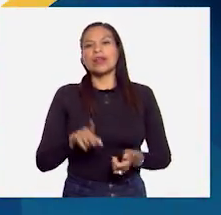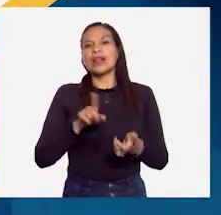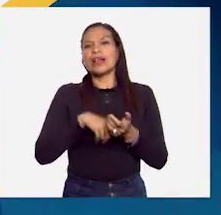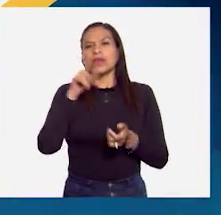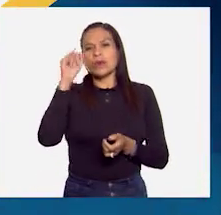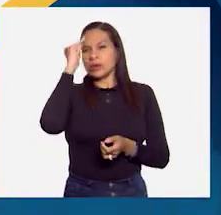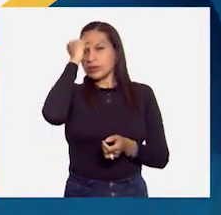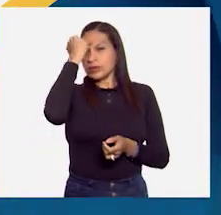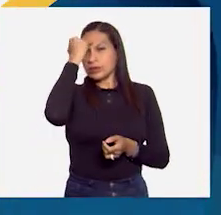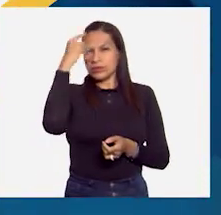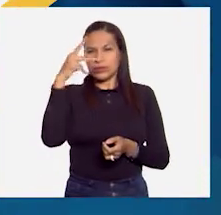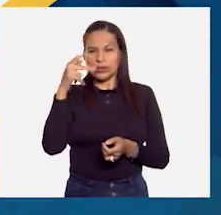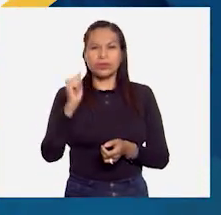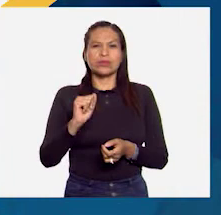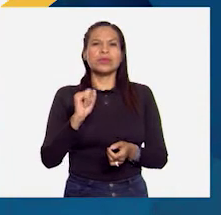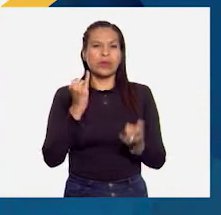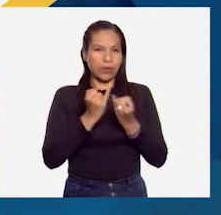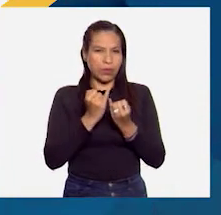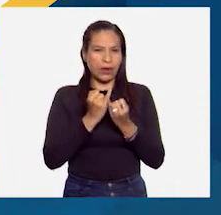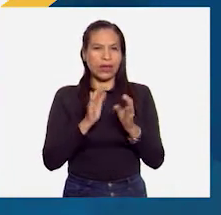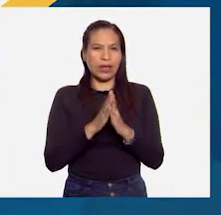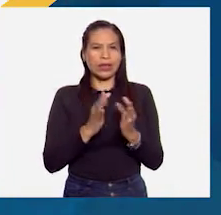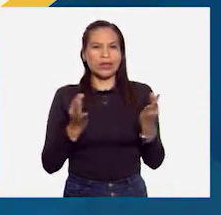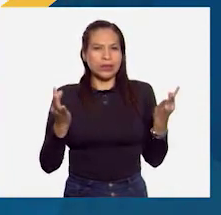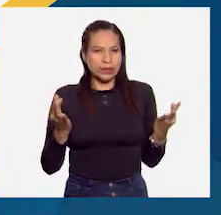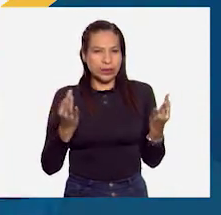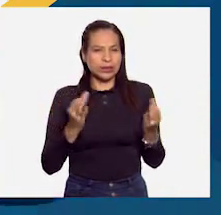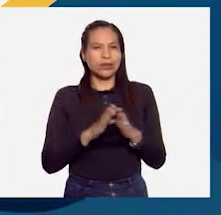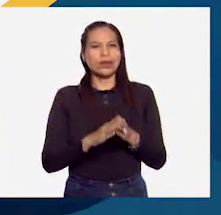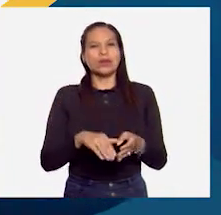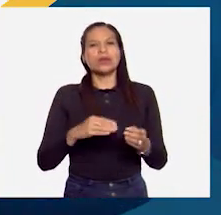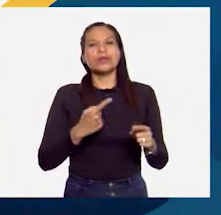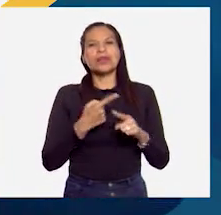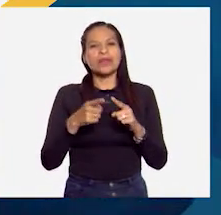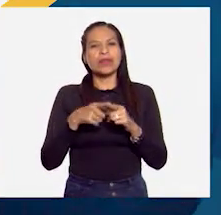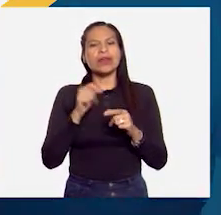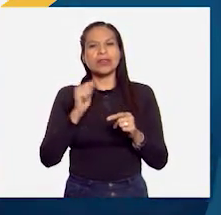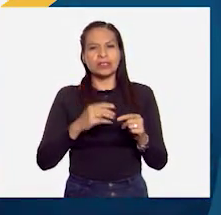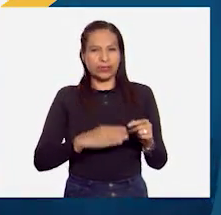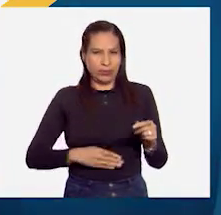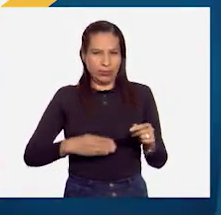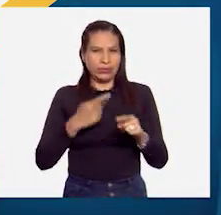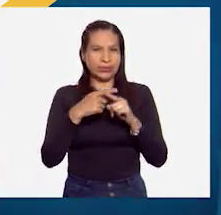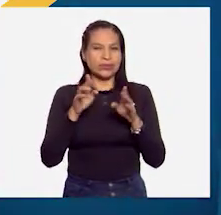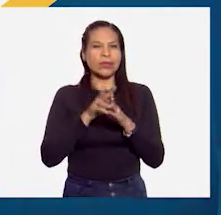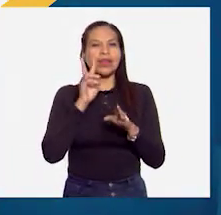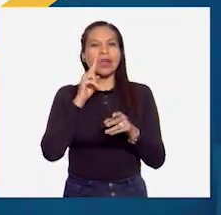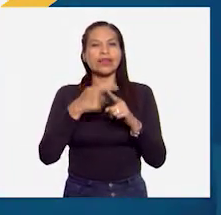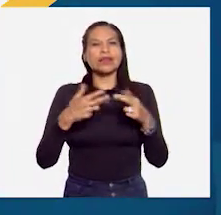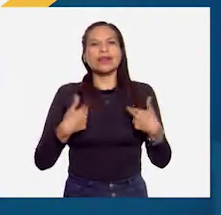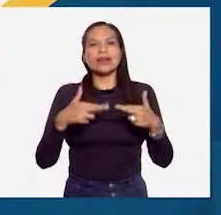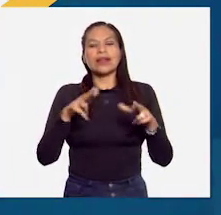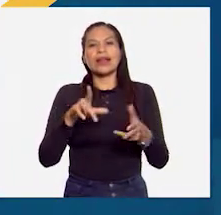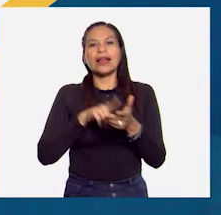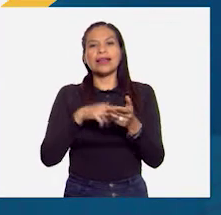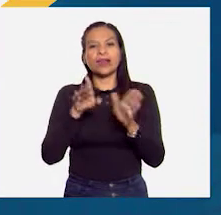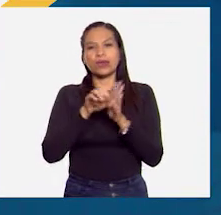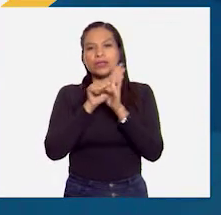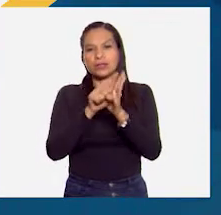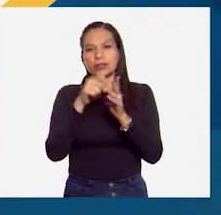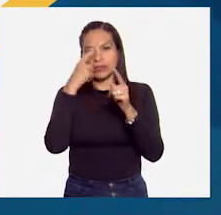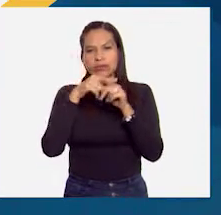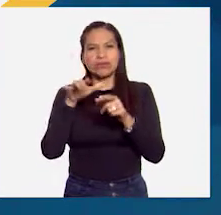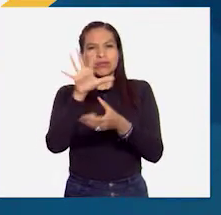hinduismo y en el budismo, los mandala son representaciones simbólicas de las fuerzas que regulan el